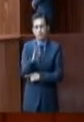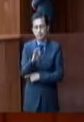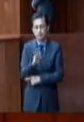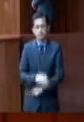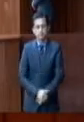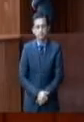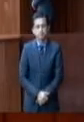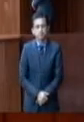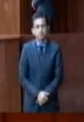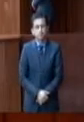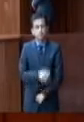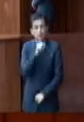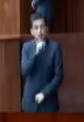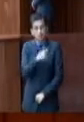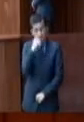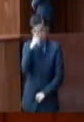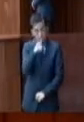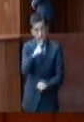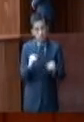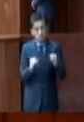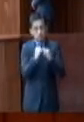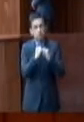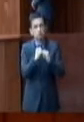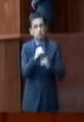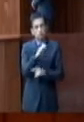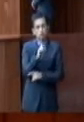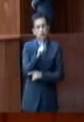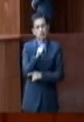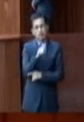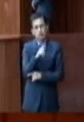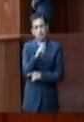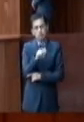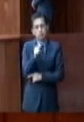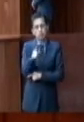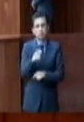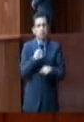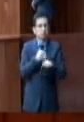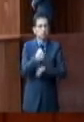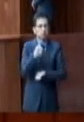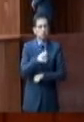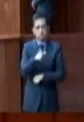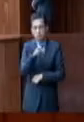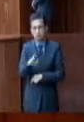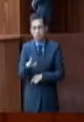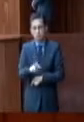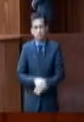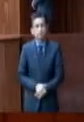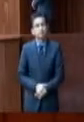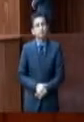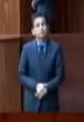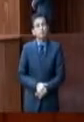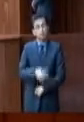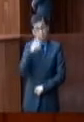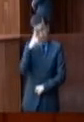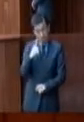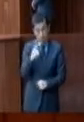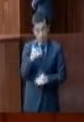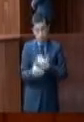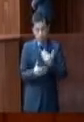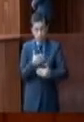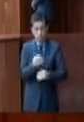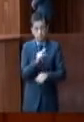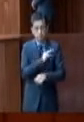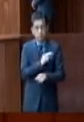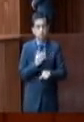federación y al instituto electoral del estado de quintana roo en relación al procedimiento especial sancionador de